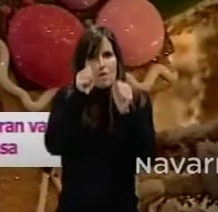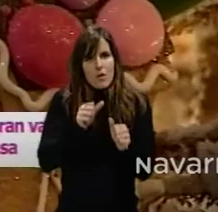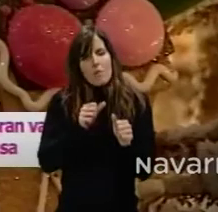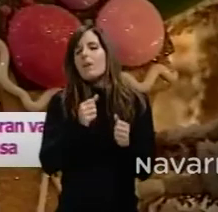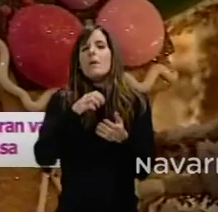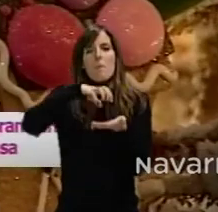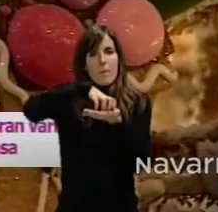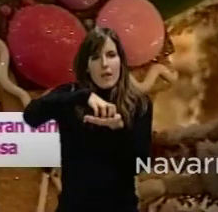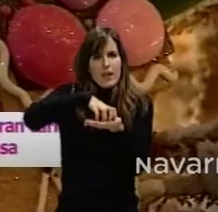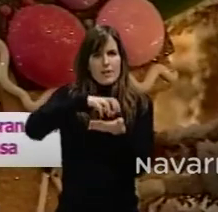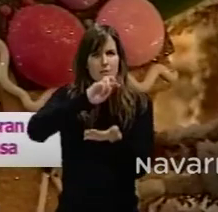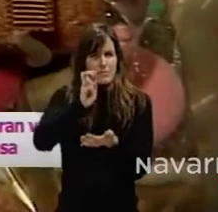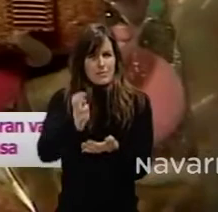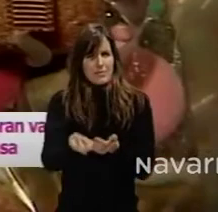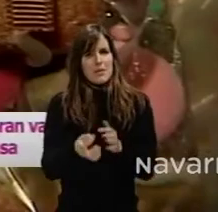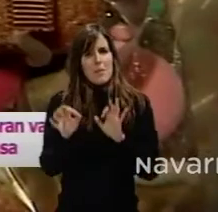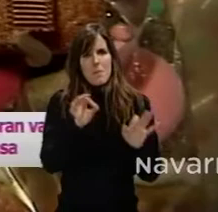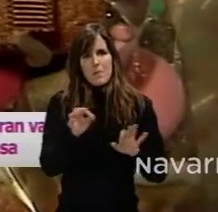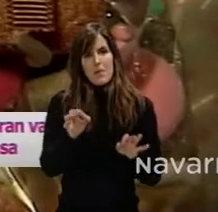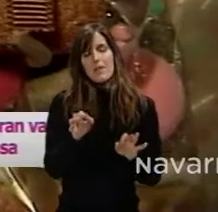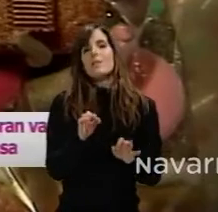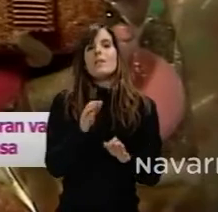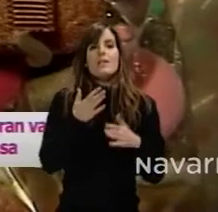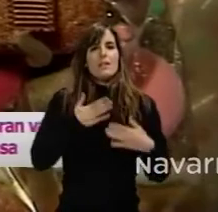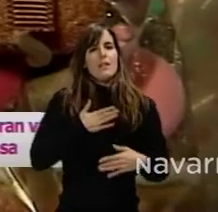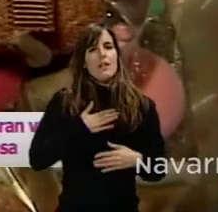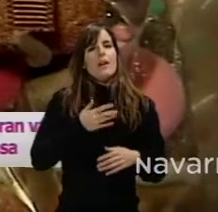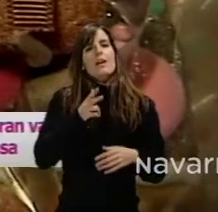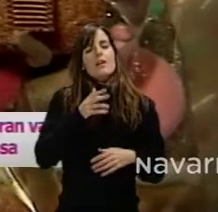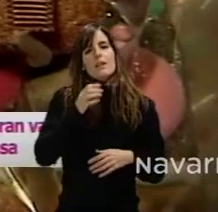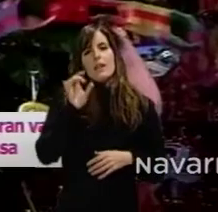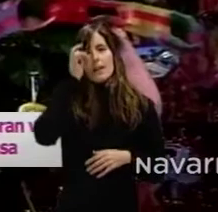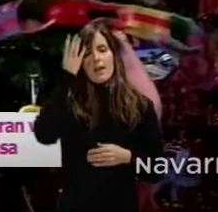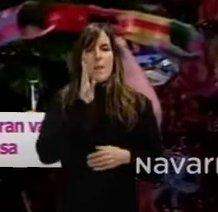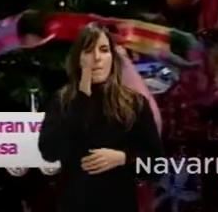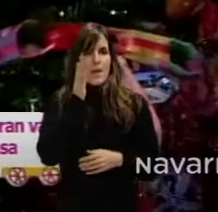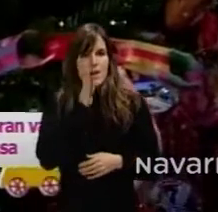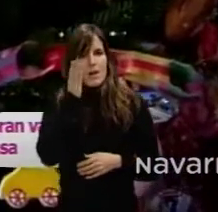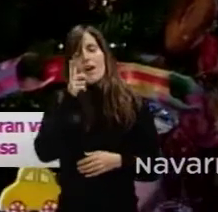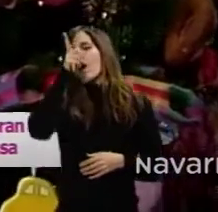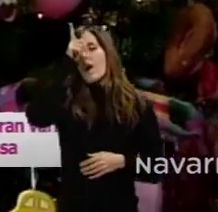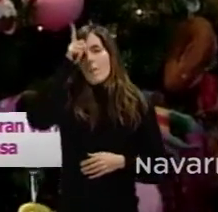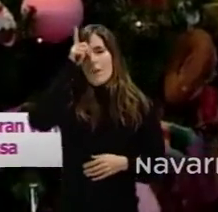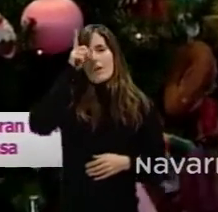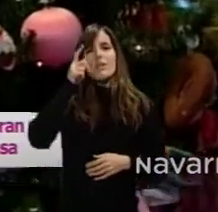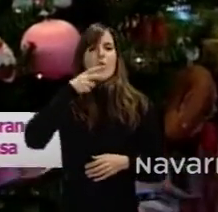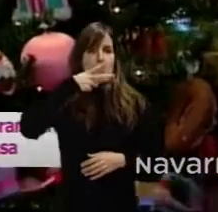madalenas todo esto pertenece a Noruega y a Alemania y a Bélgica otra